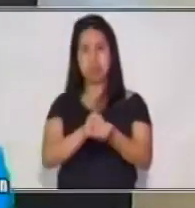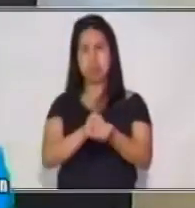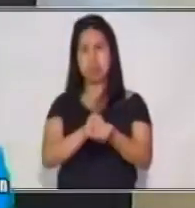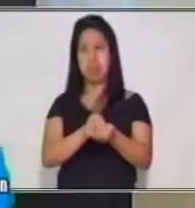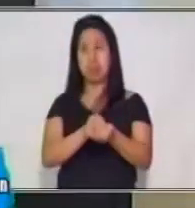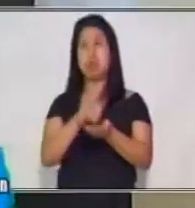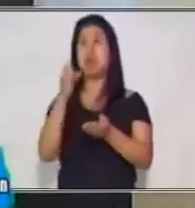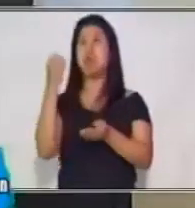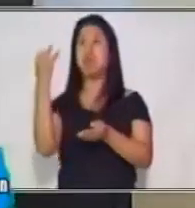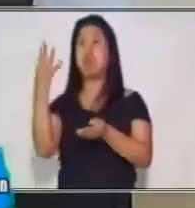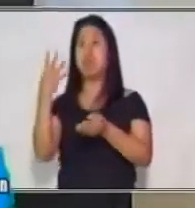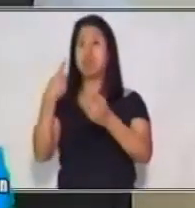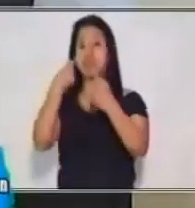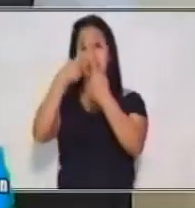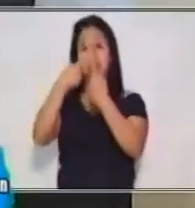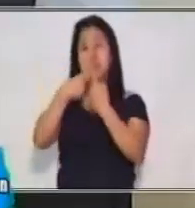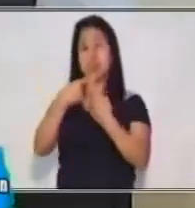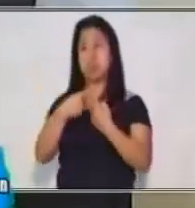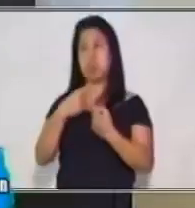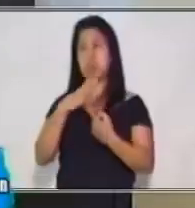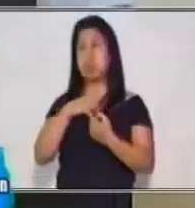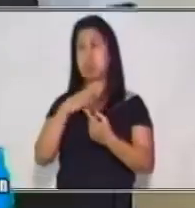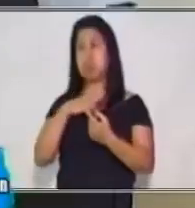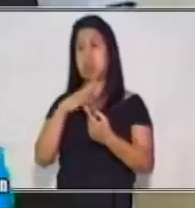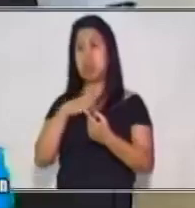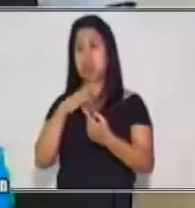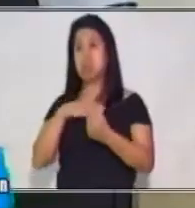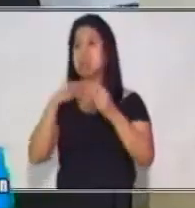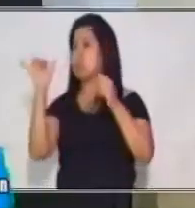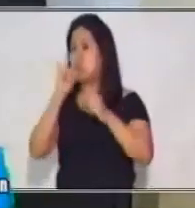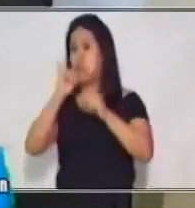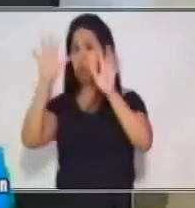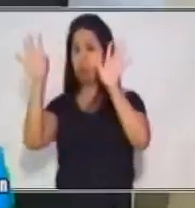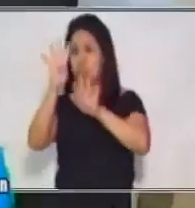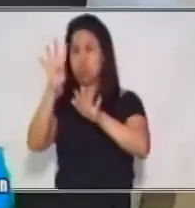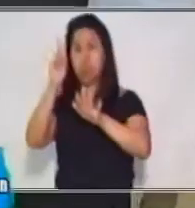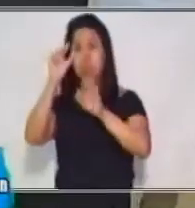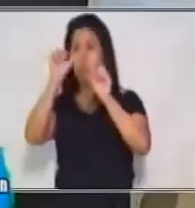este diagrama. ¿Cuántos alumnos fueron encuestados?